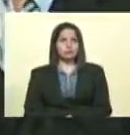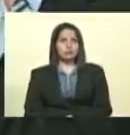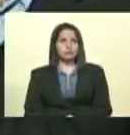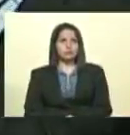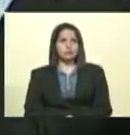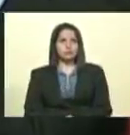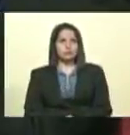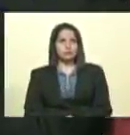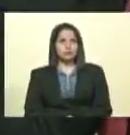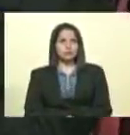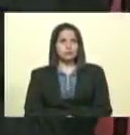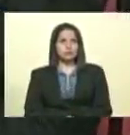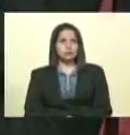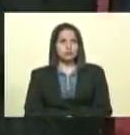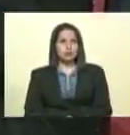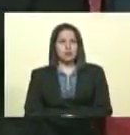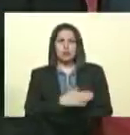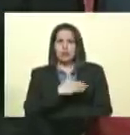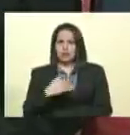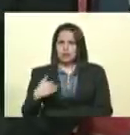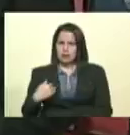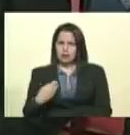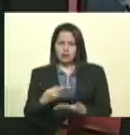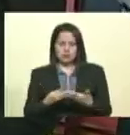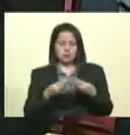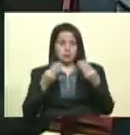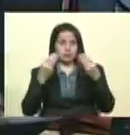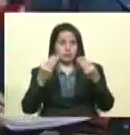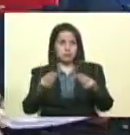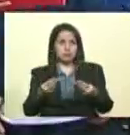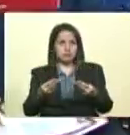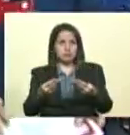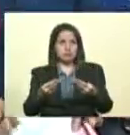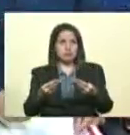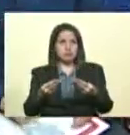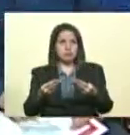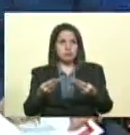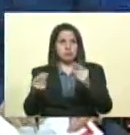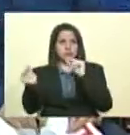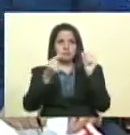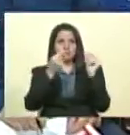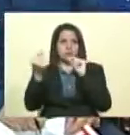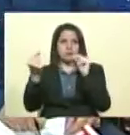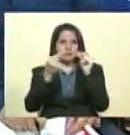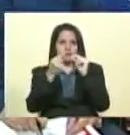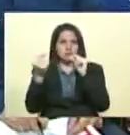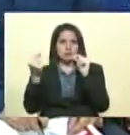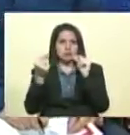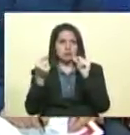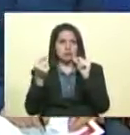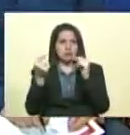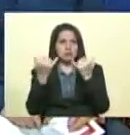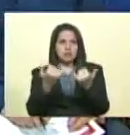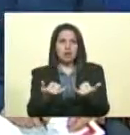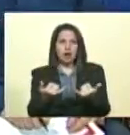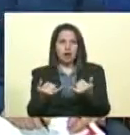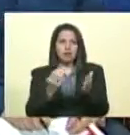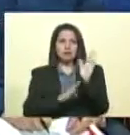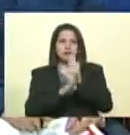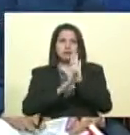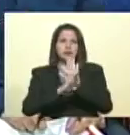Sí, quería hacerle entrega, presidente, ya de la discusión que hemos desarrollado, una discusión